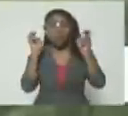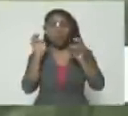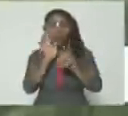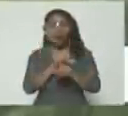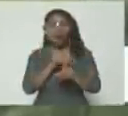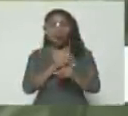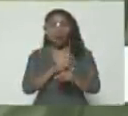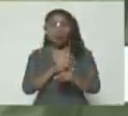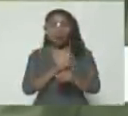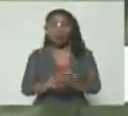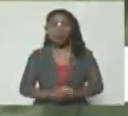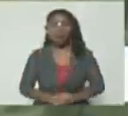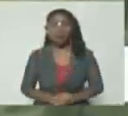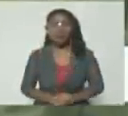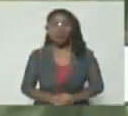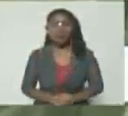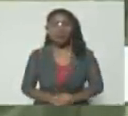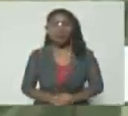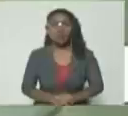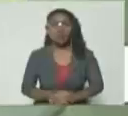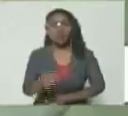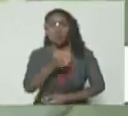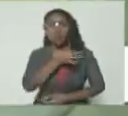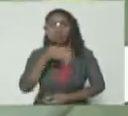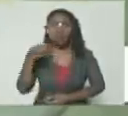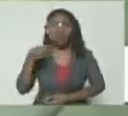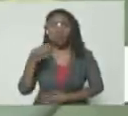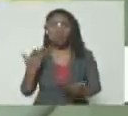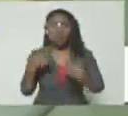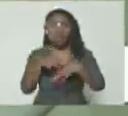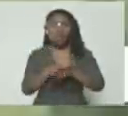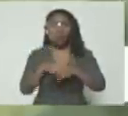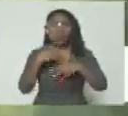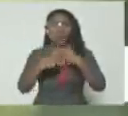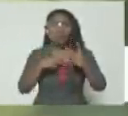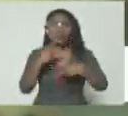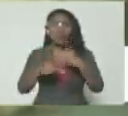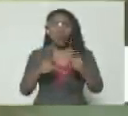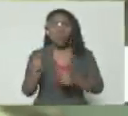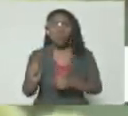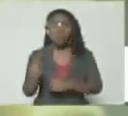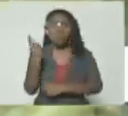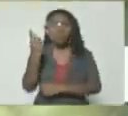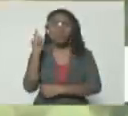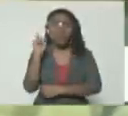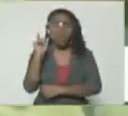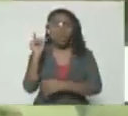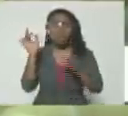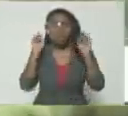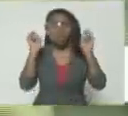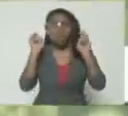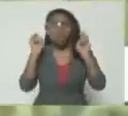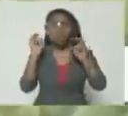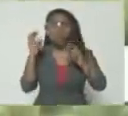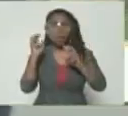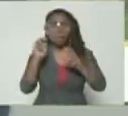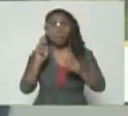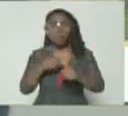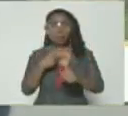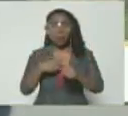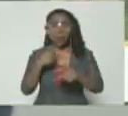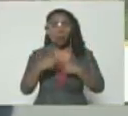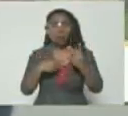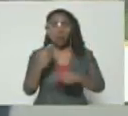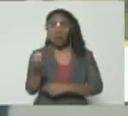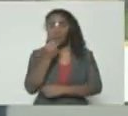y orgullo. Excelente, Alejandro, una integración desde la producción primaria de cereales, de materias primas para la producción de alimentos,